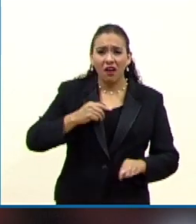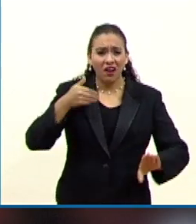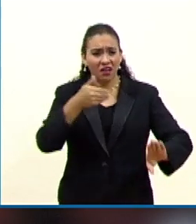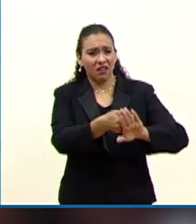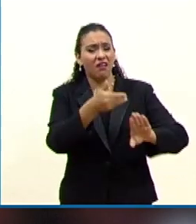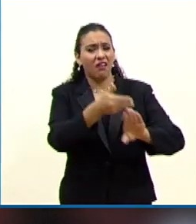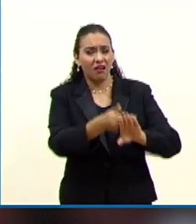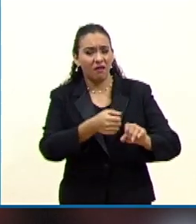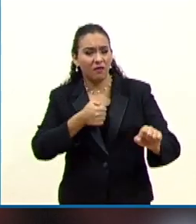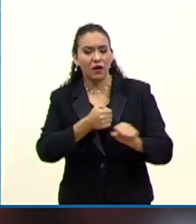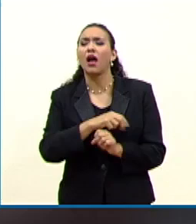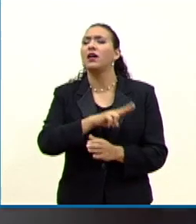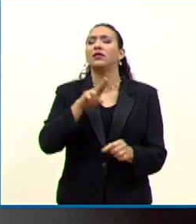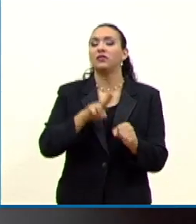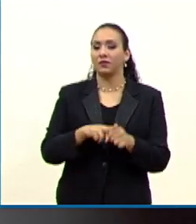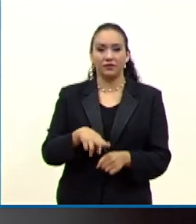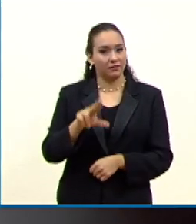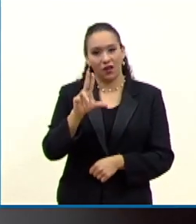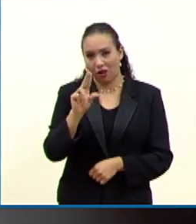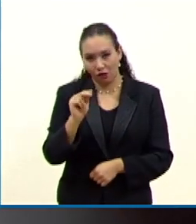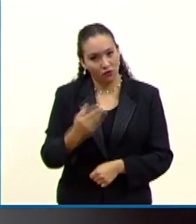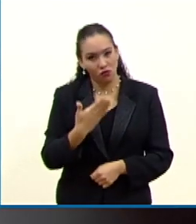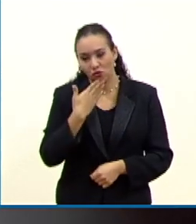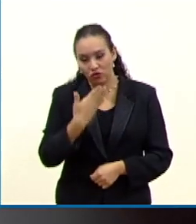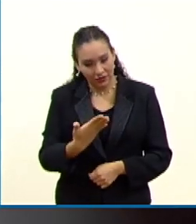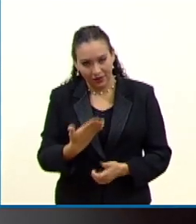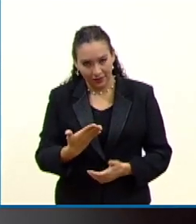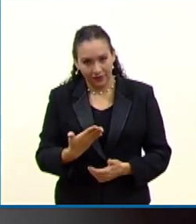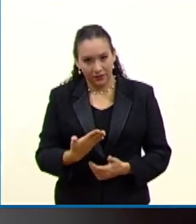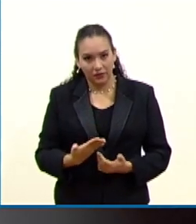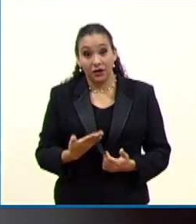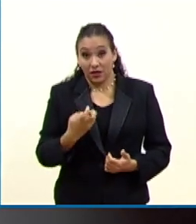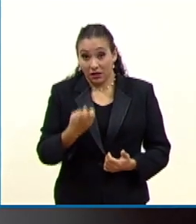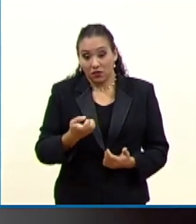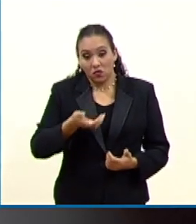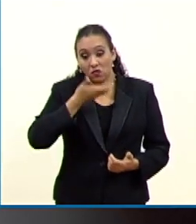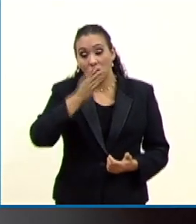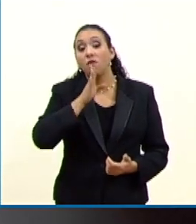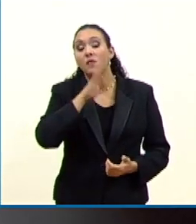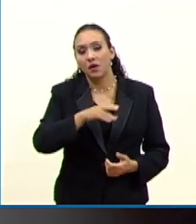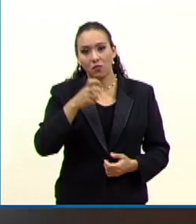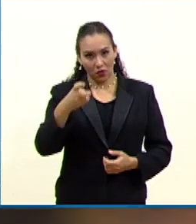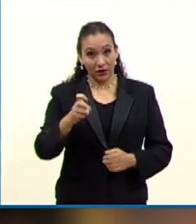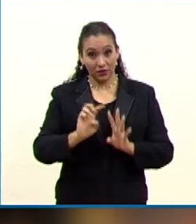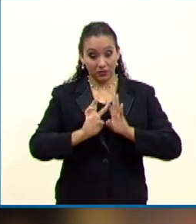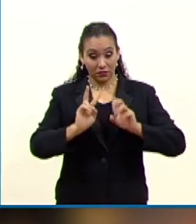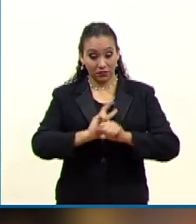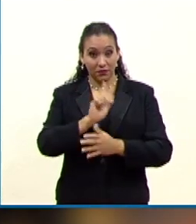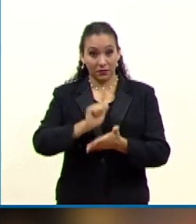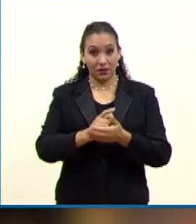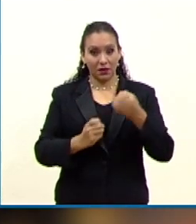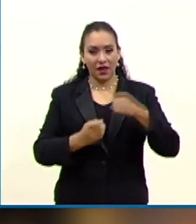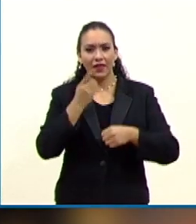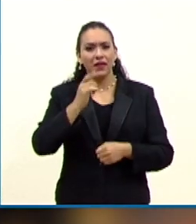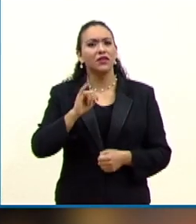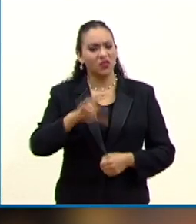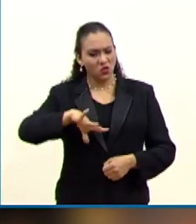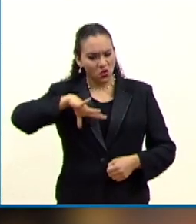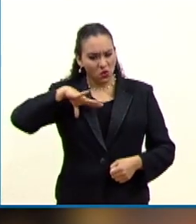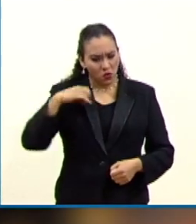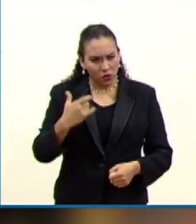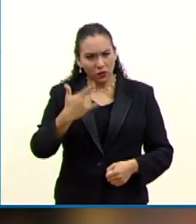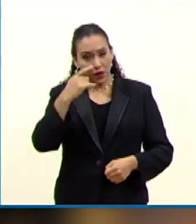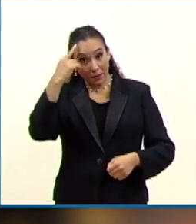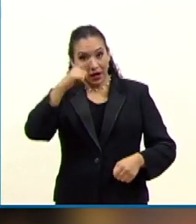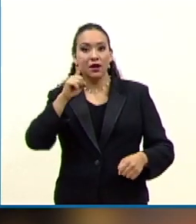aspirar a prosperar ni a llamarse justa. Indicó que la Judicatura Federal asume su compromiso para erradicar la violencia en contra de